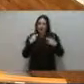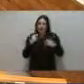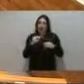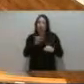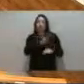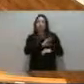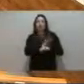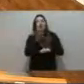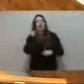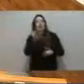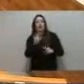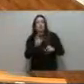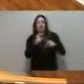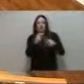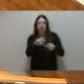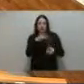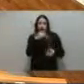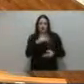palabra.